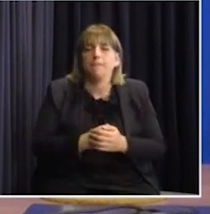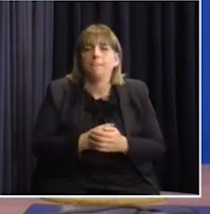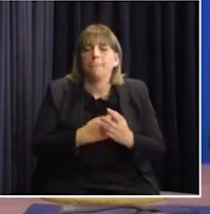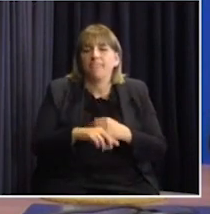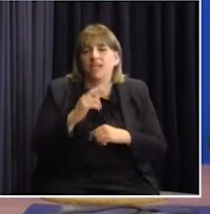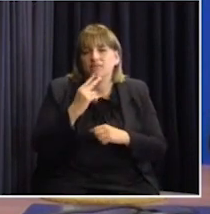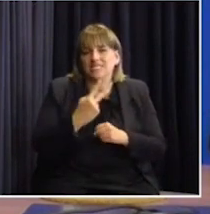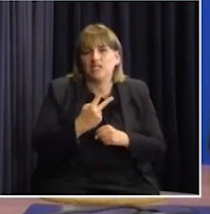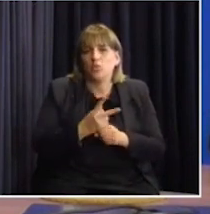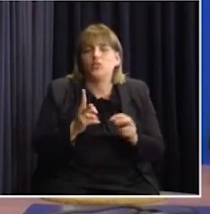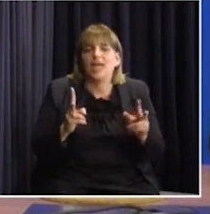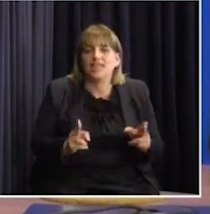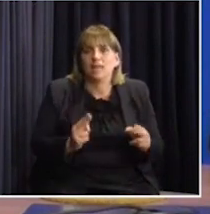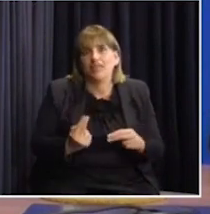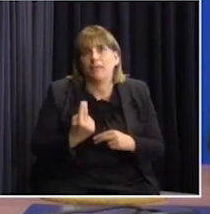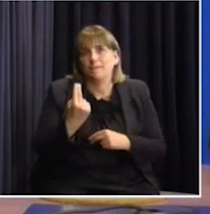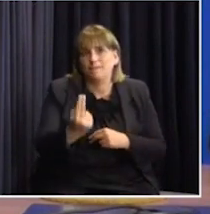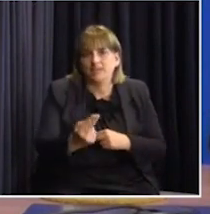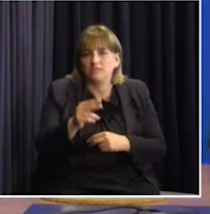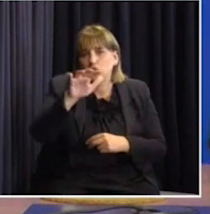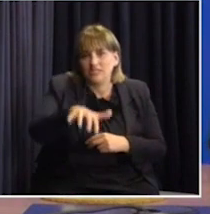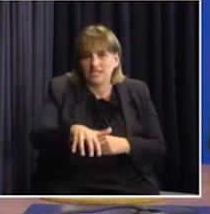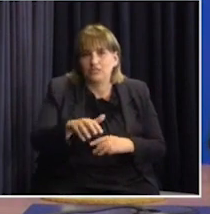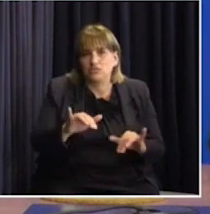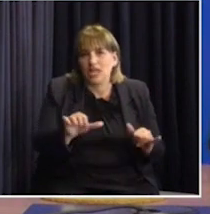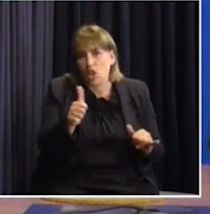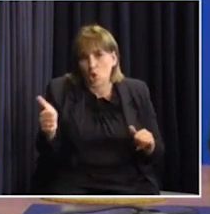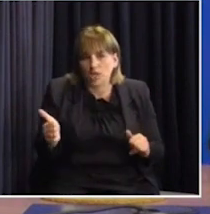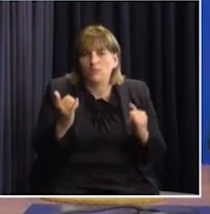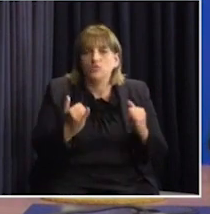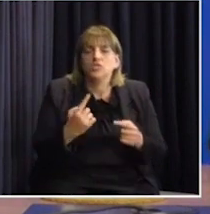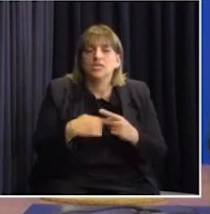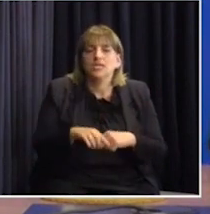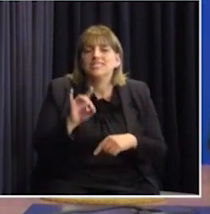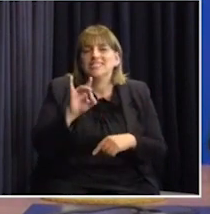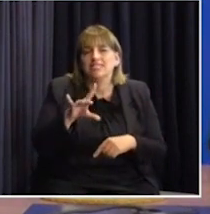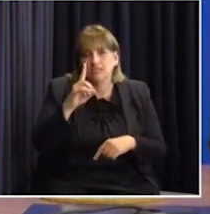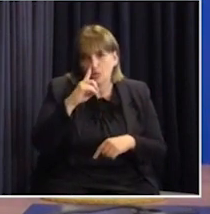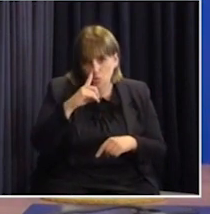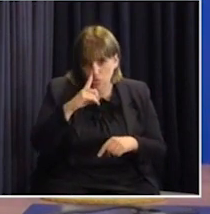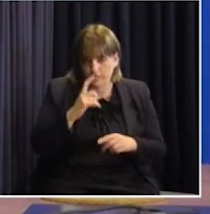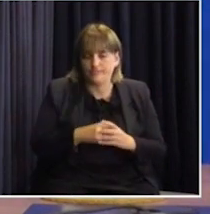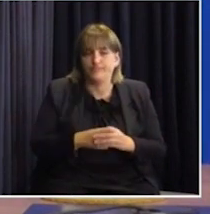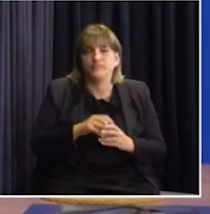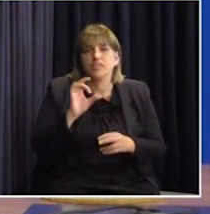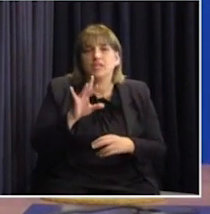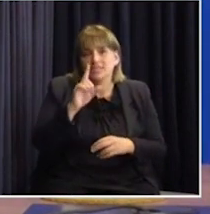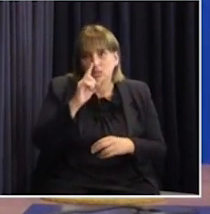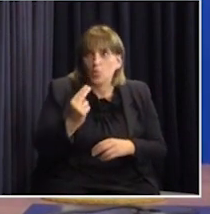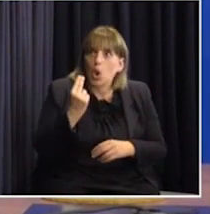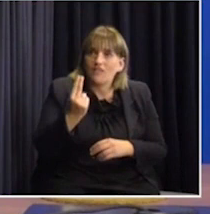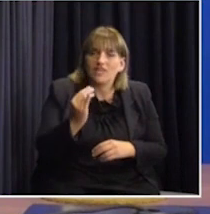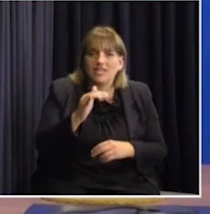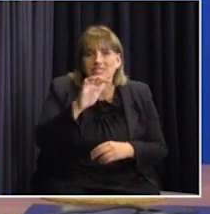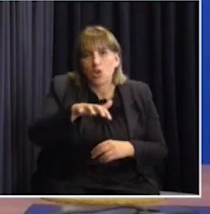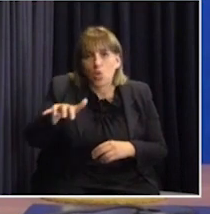segunda etapa de habilitación de centros que hemos obtenido es el 15 de junio se habilita la apertura de